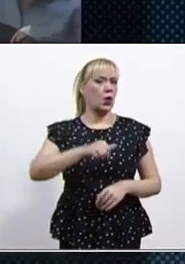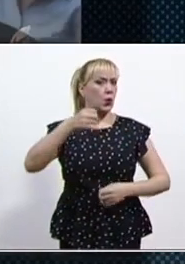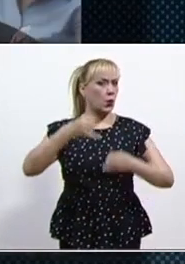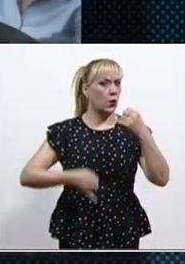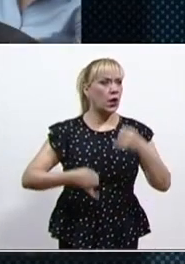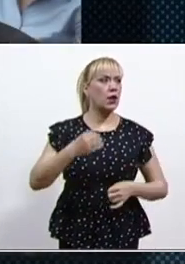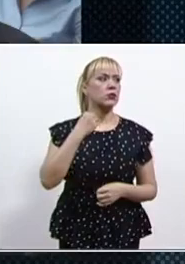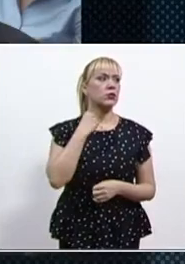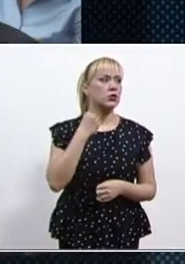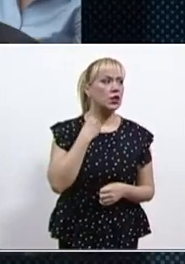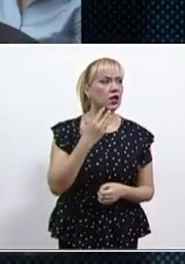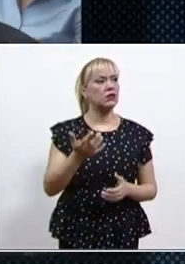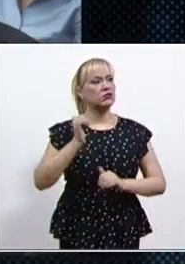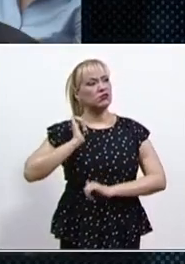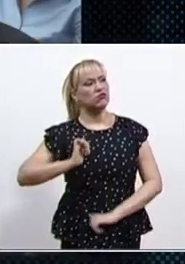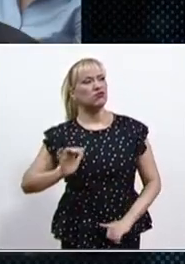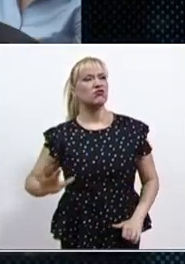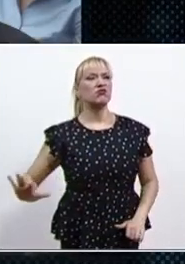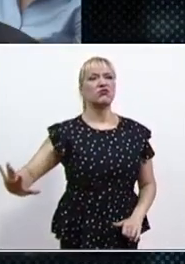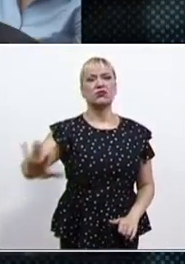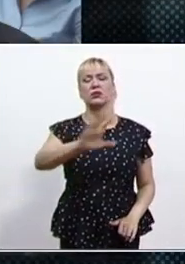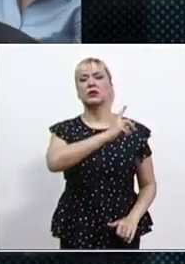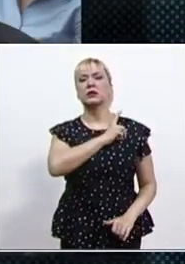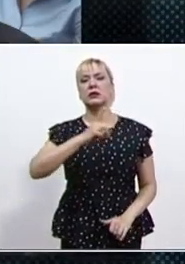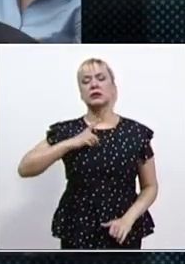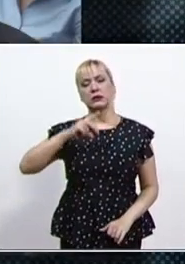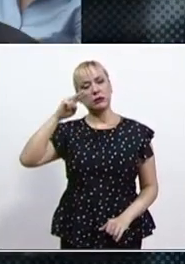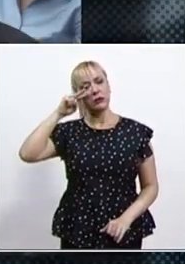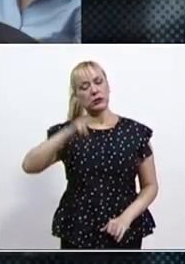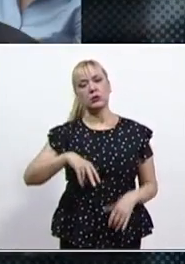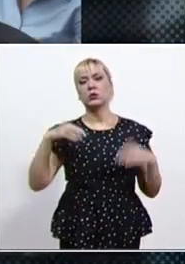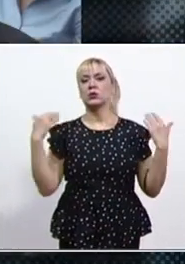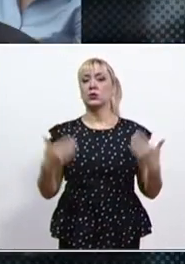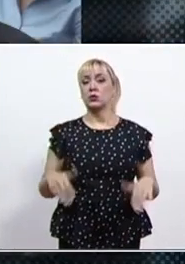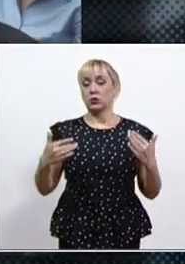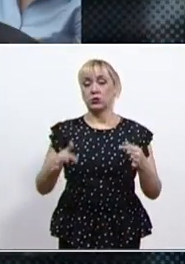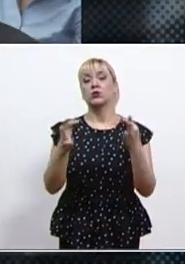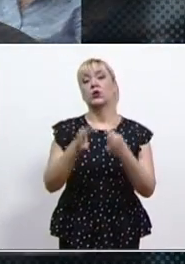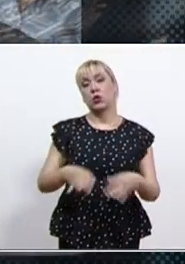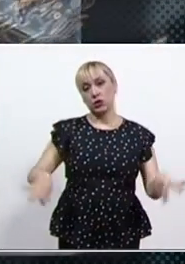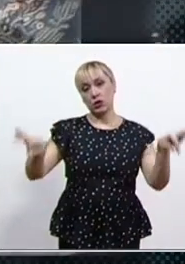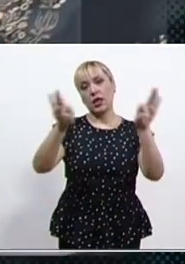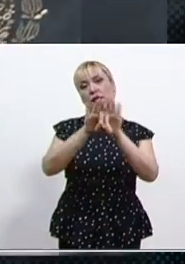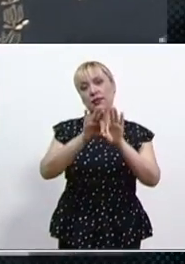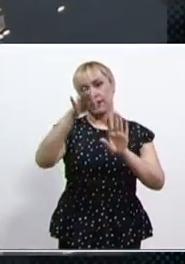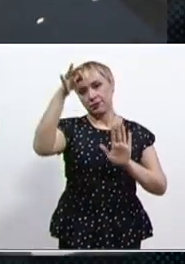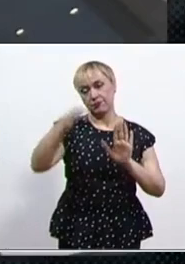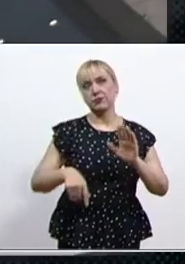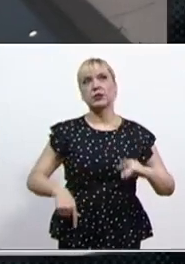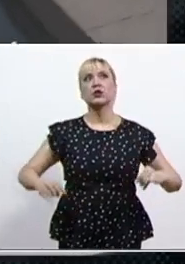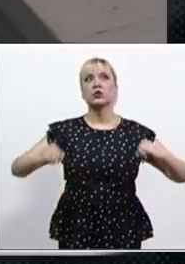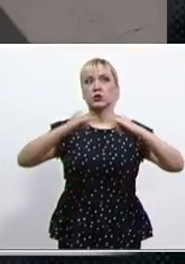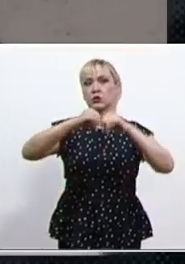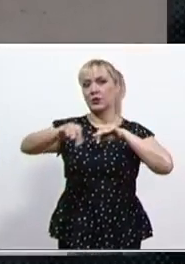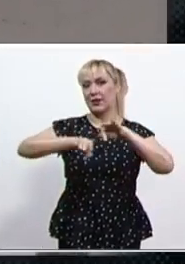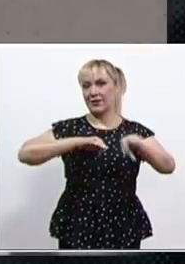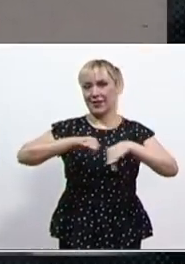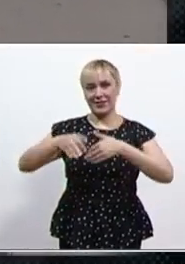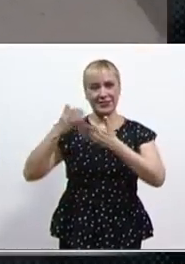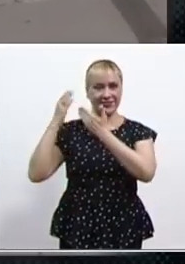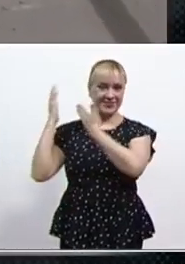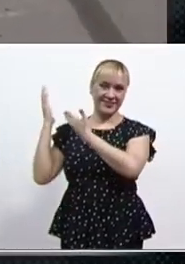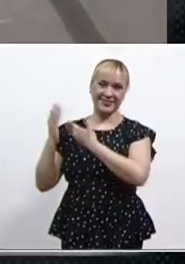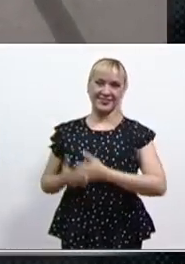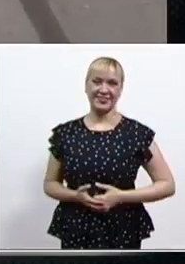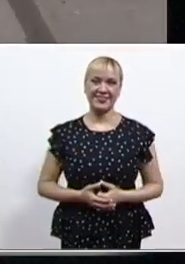jurídicos y las autoridades en general reconozcan la legitimidad institucional. Para el canal del Poder Judicial de la Federación,